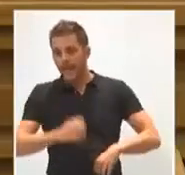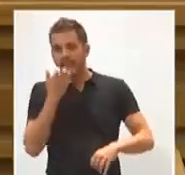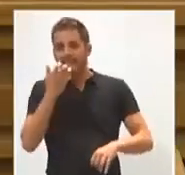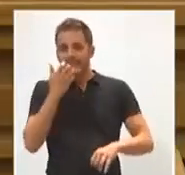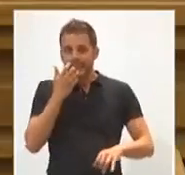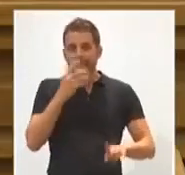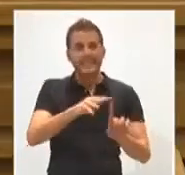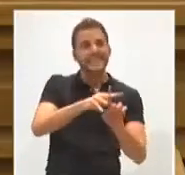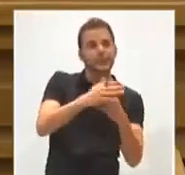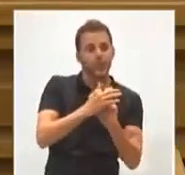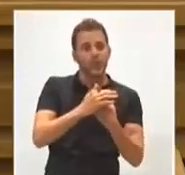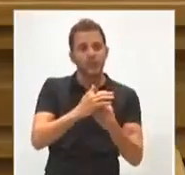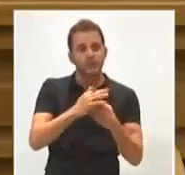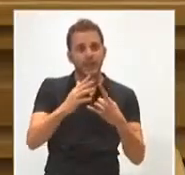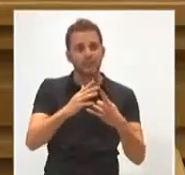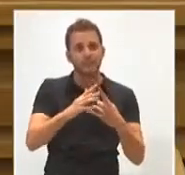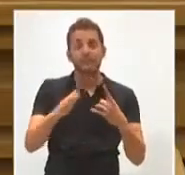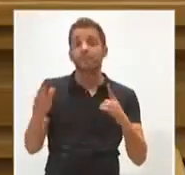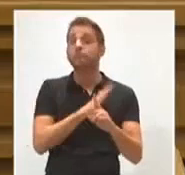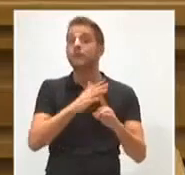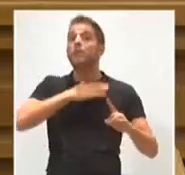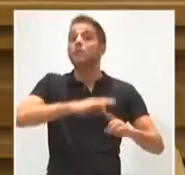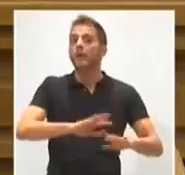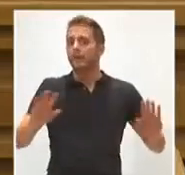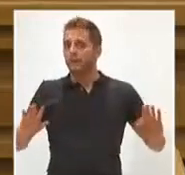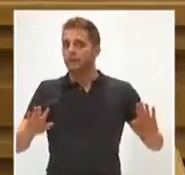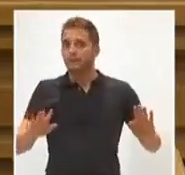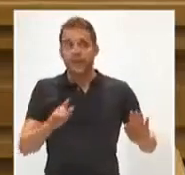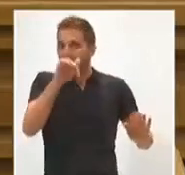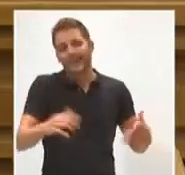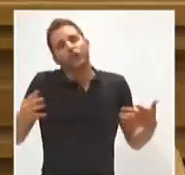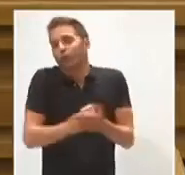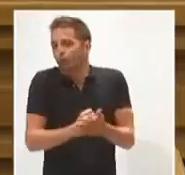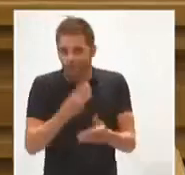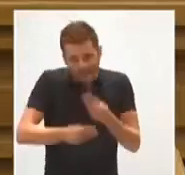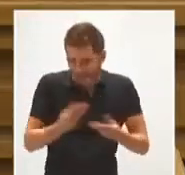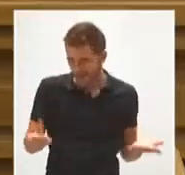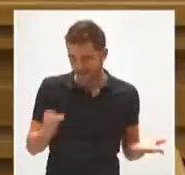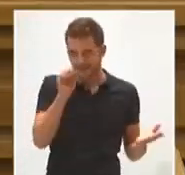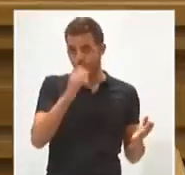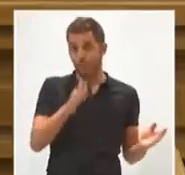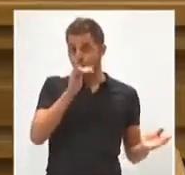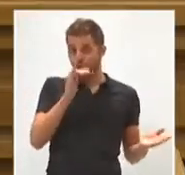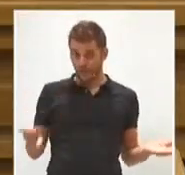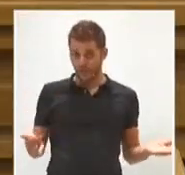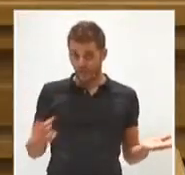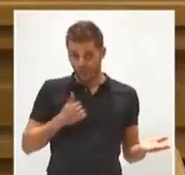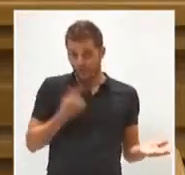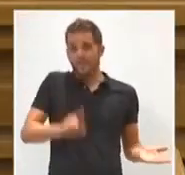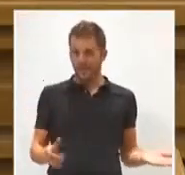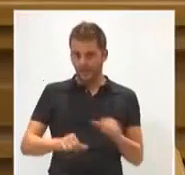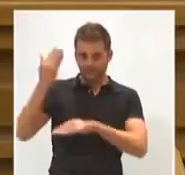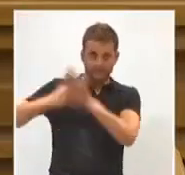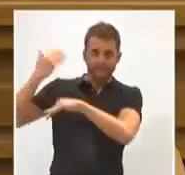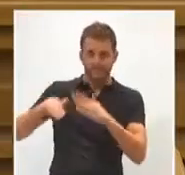pero que vamos aquí todos hemos hecho botellones vamos yo también por tanto no nos engañemos